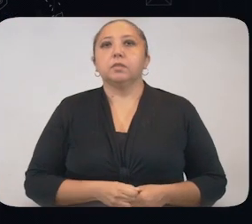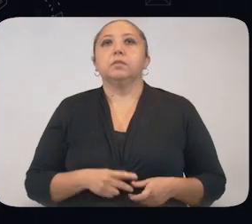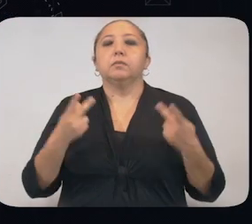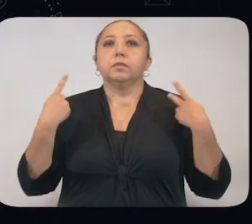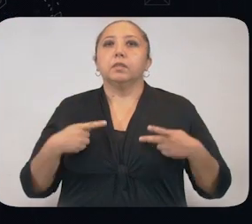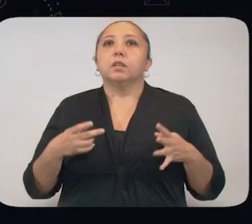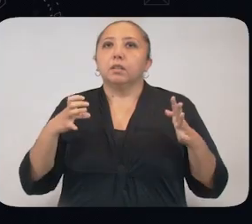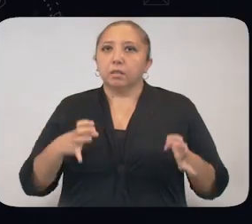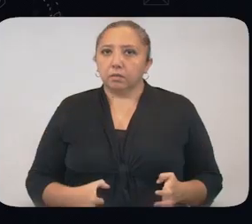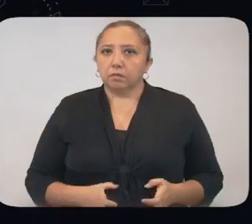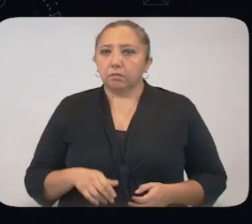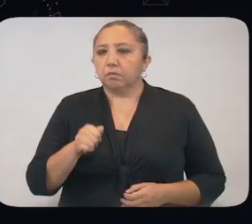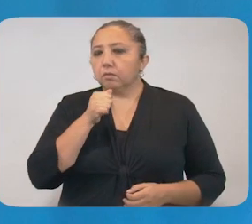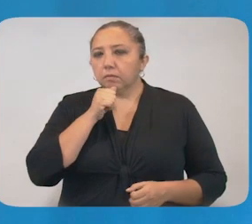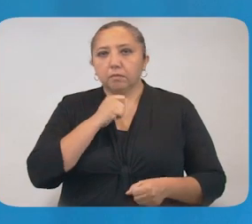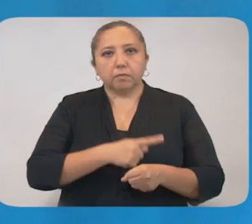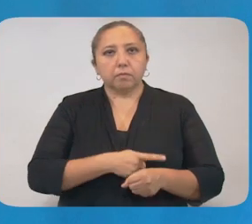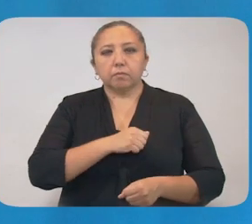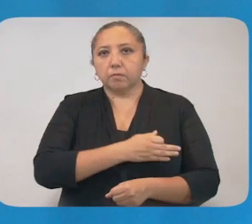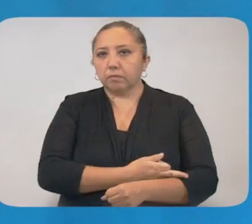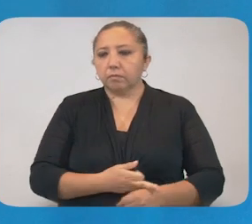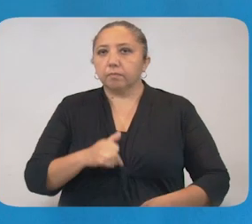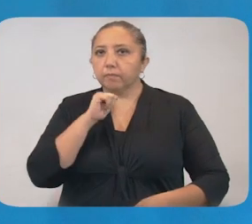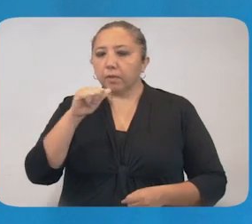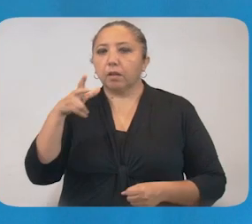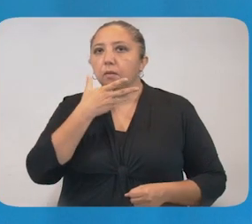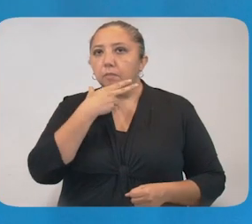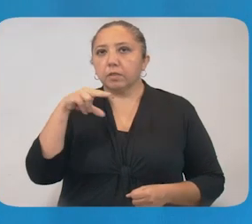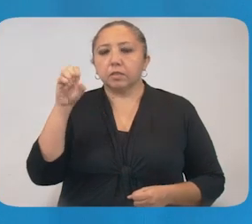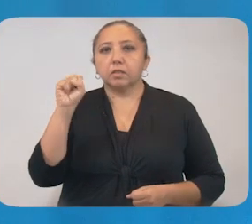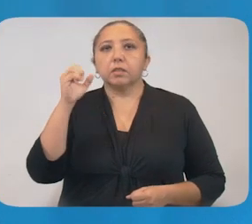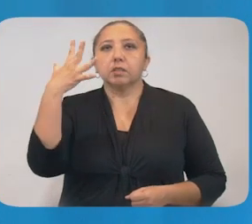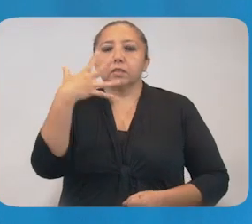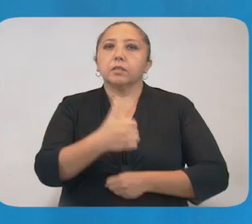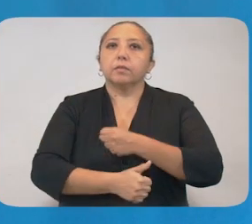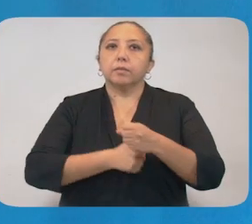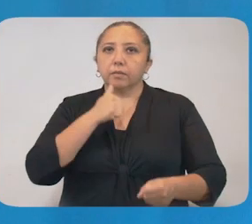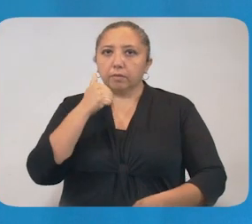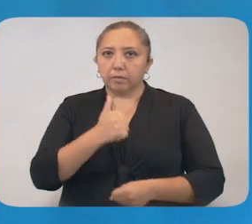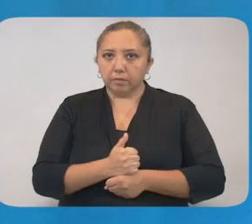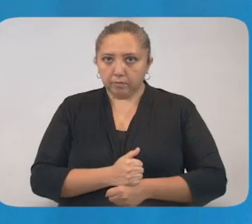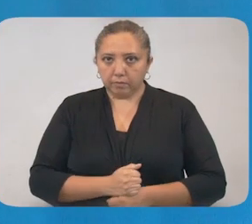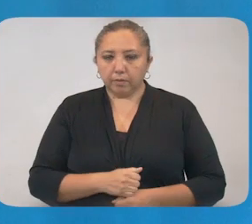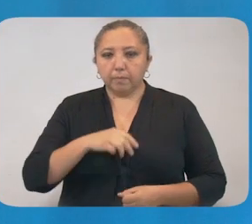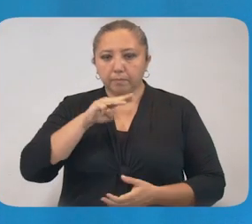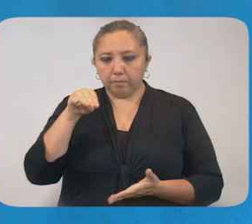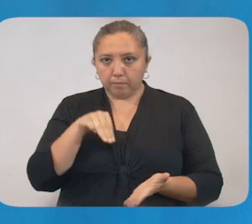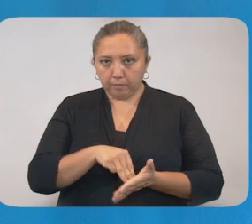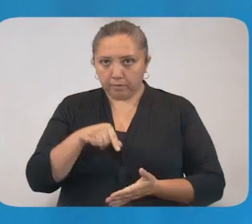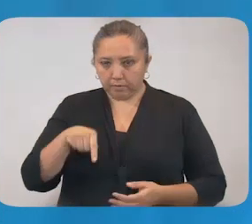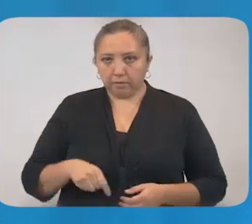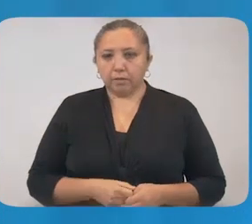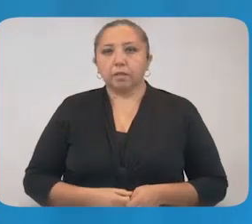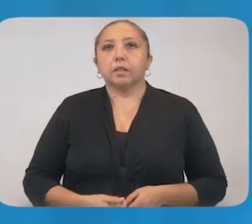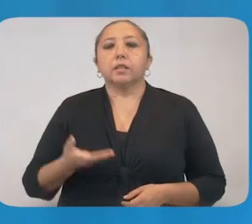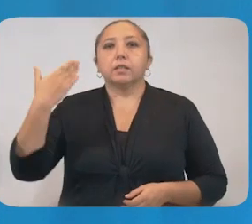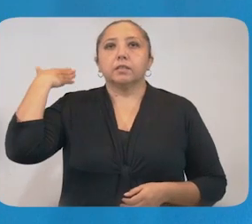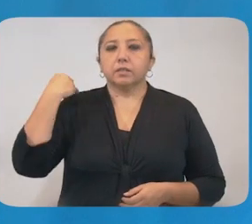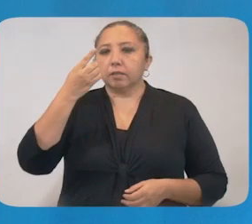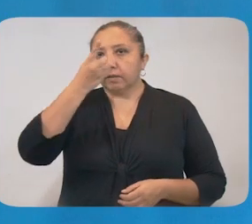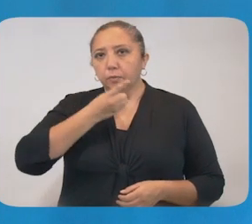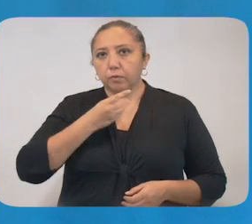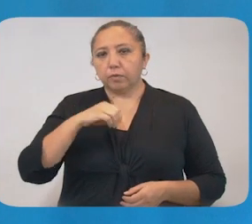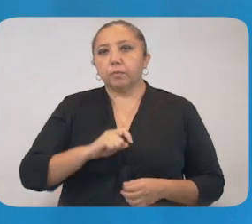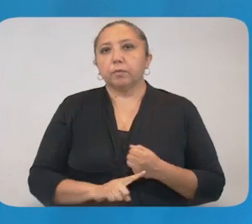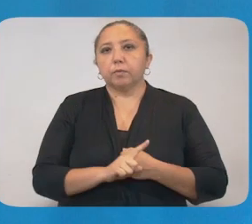contactos se reportan a sintomáticos hombre de 65 años de edad originario y residente de mérida con antecedentes de diabetes